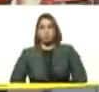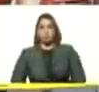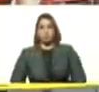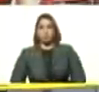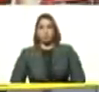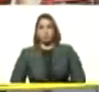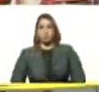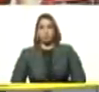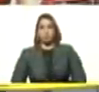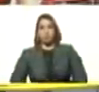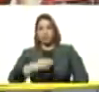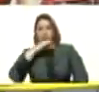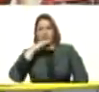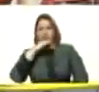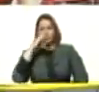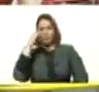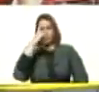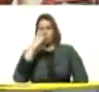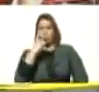se molesta